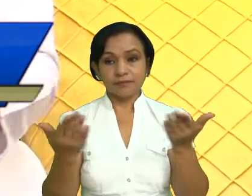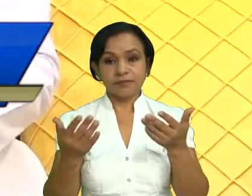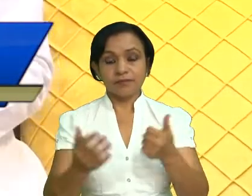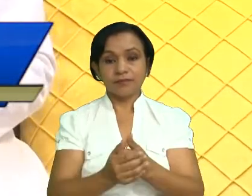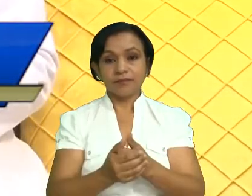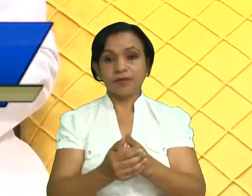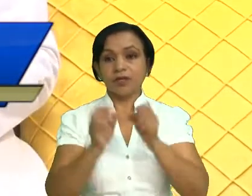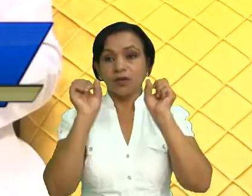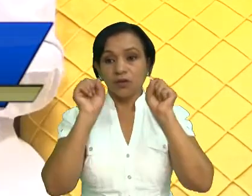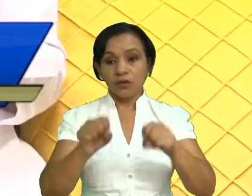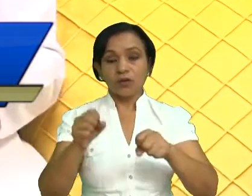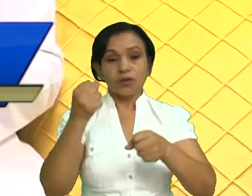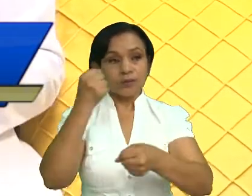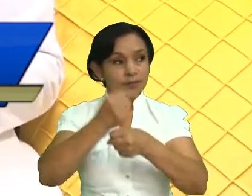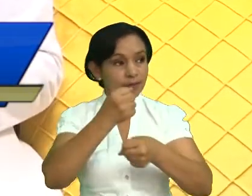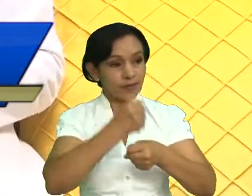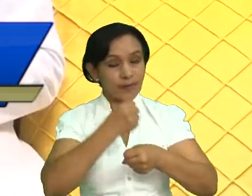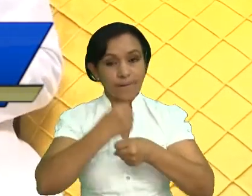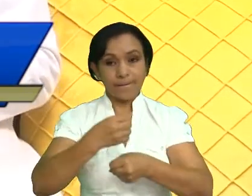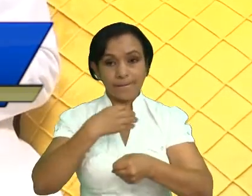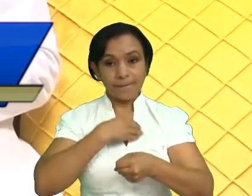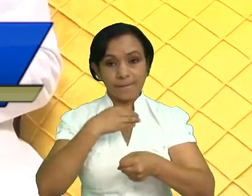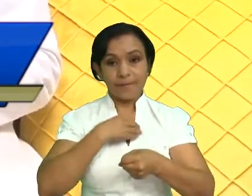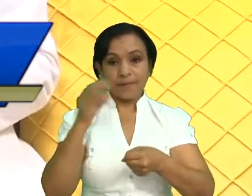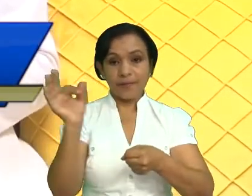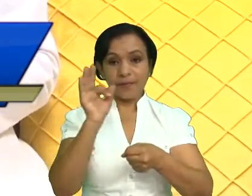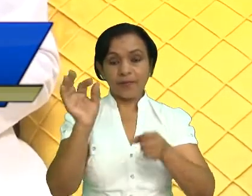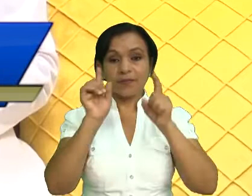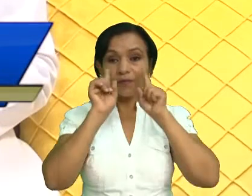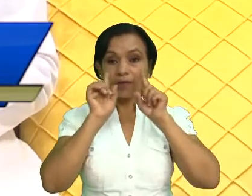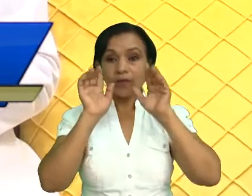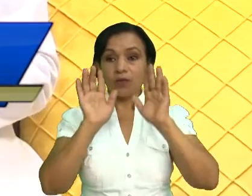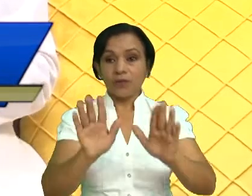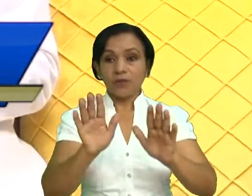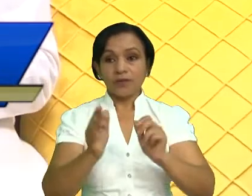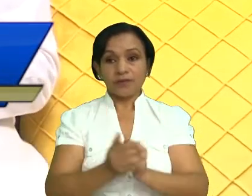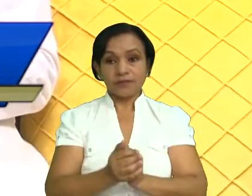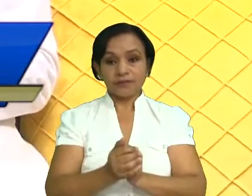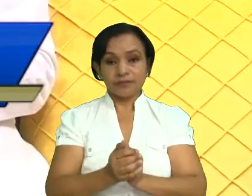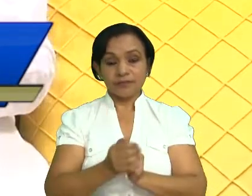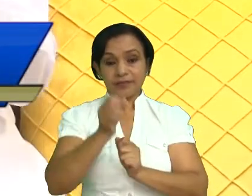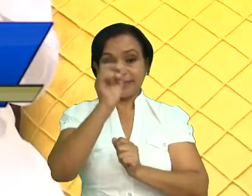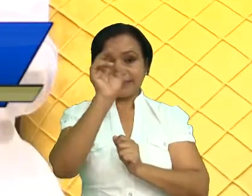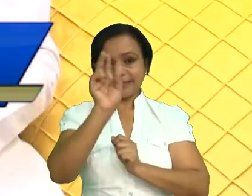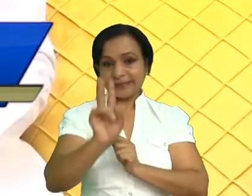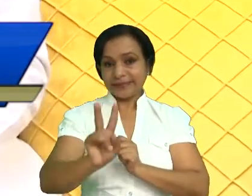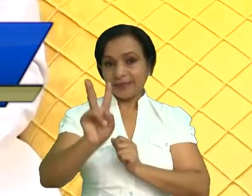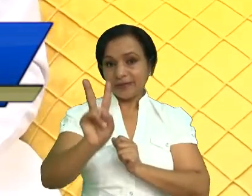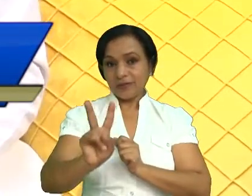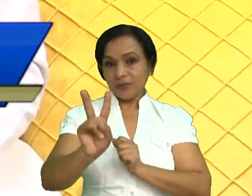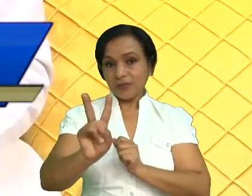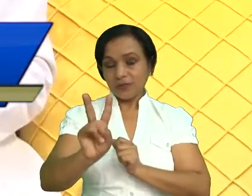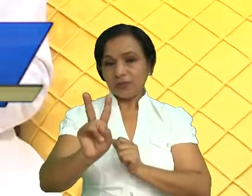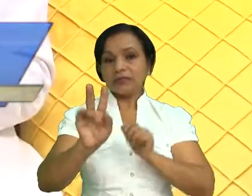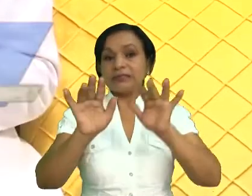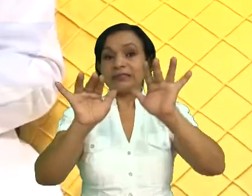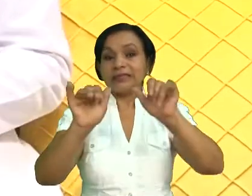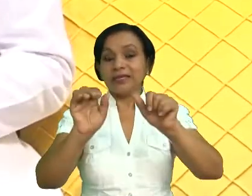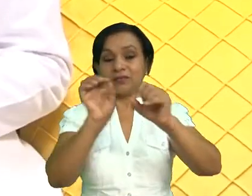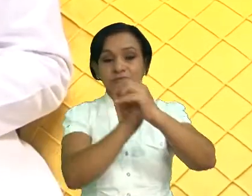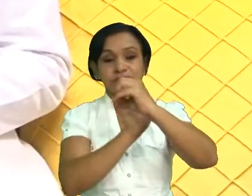la capacidad de poder tomar nuestras propias medidas de prevención. Estamos en el segundo escenario donde ya tenemos dos casos que han